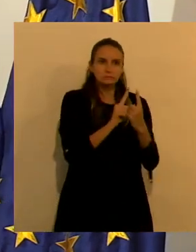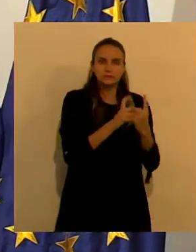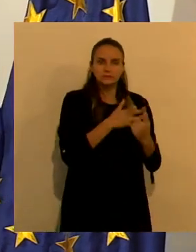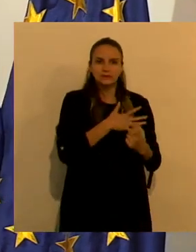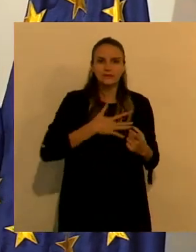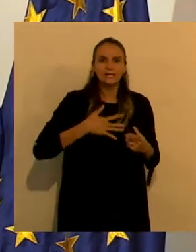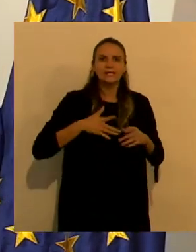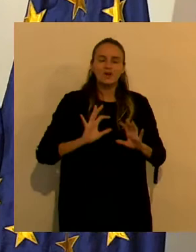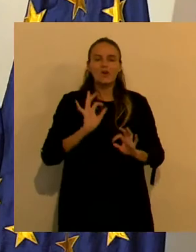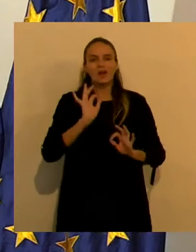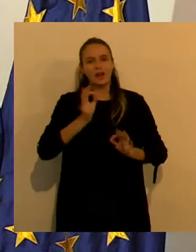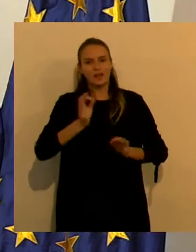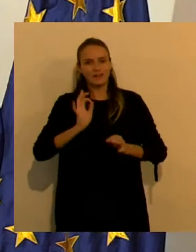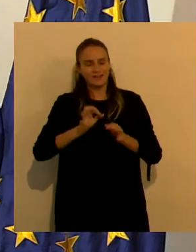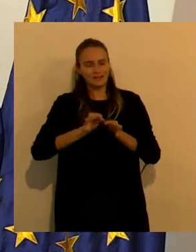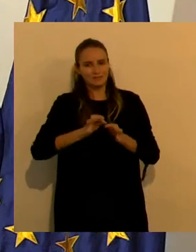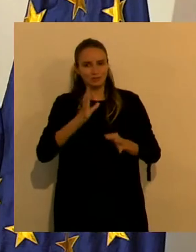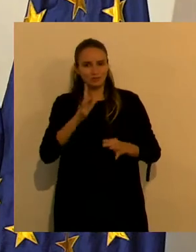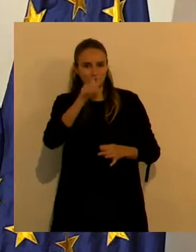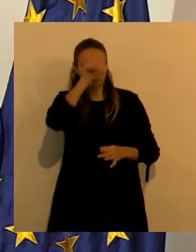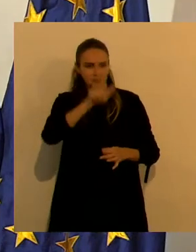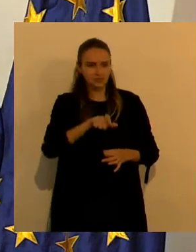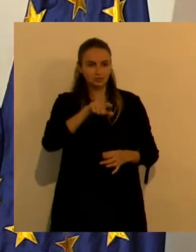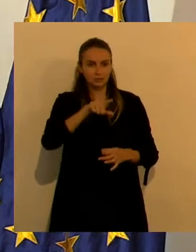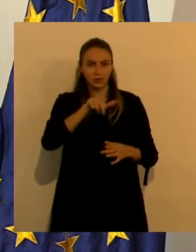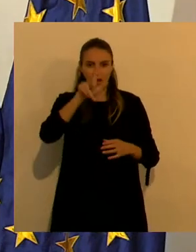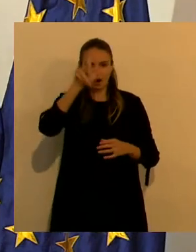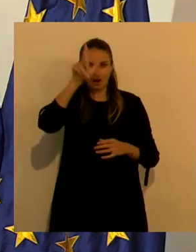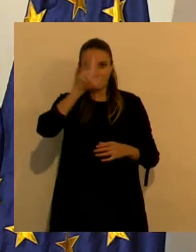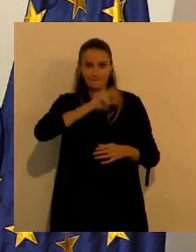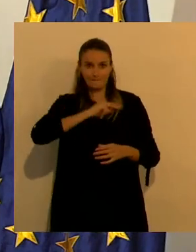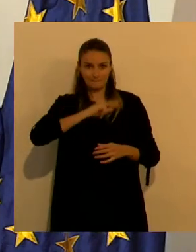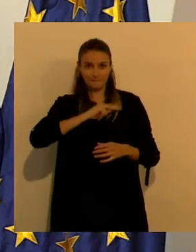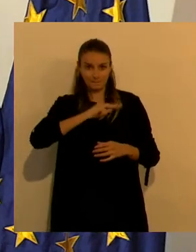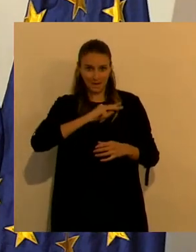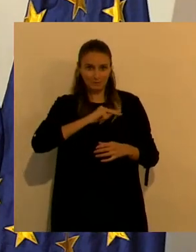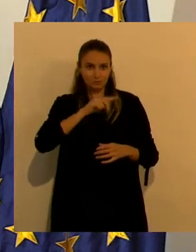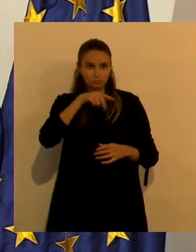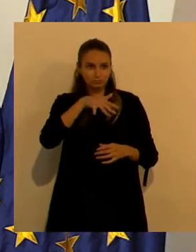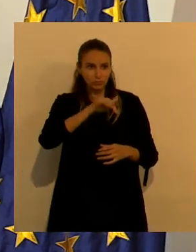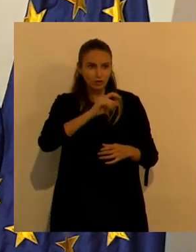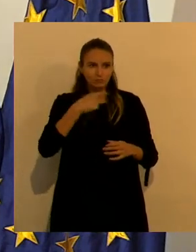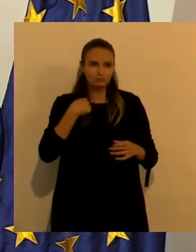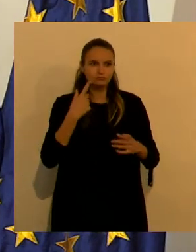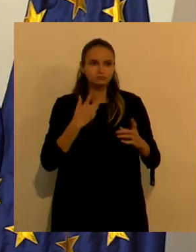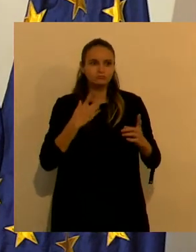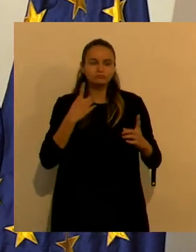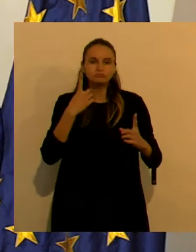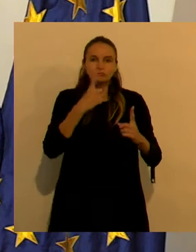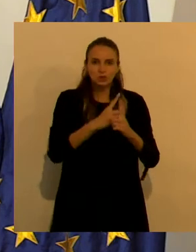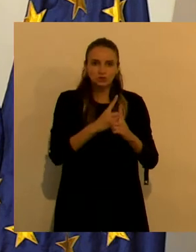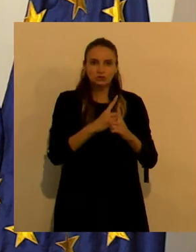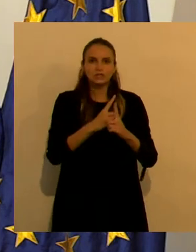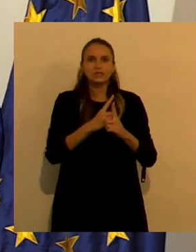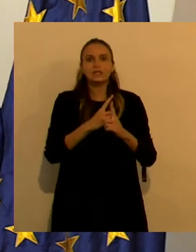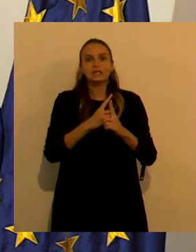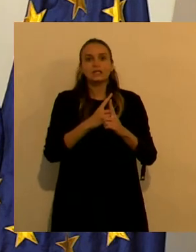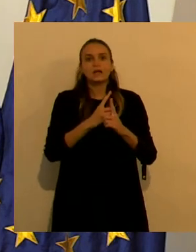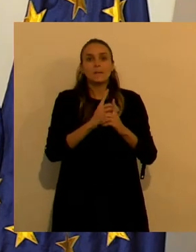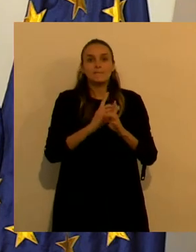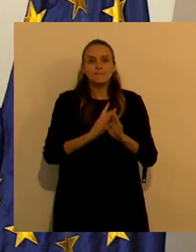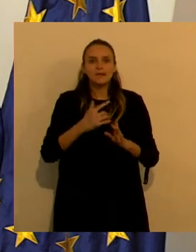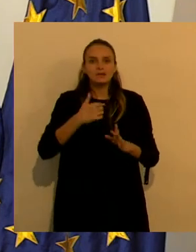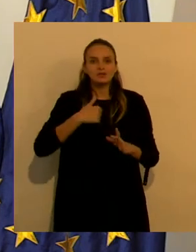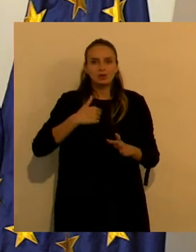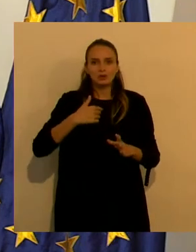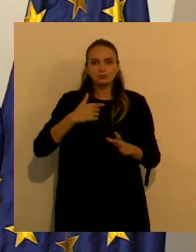tuve la suerte de conocer a premios Nobel mientras hice la carrera y cuando hice el doctorado también. Pero nunca pensé que podría